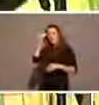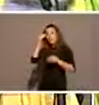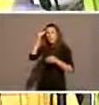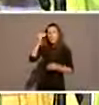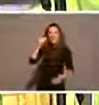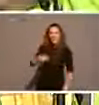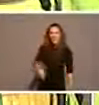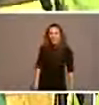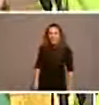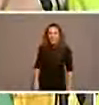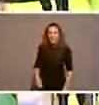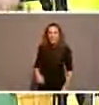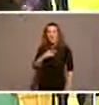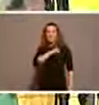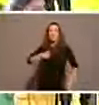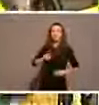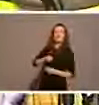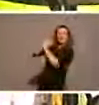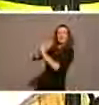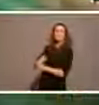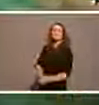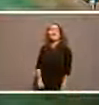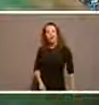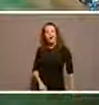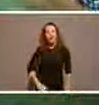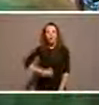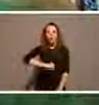puñetero independentismo.